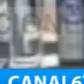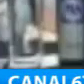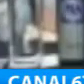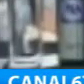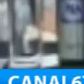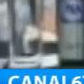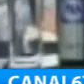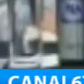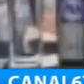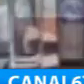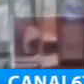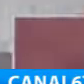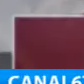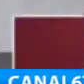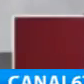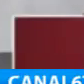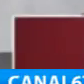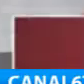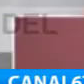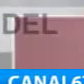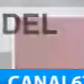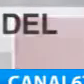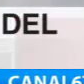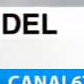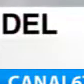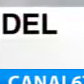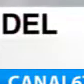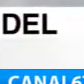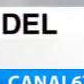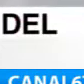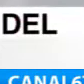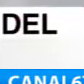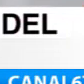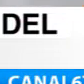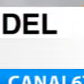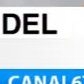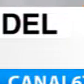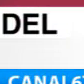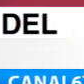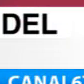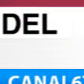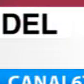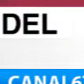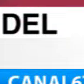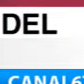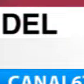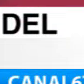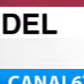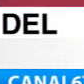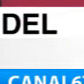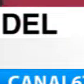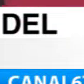está aprobado presidente el mismo presidente andrés manuel lópez obrador apuntó que los beneficiarios del seguro popular